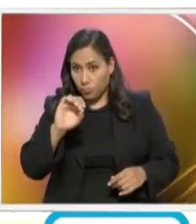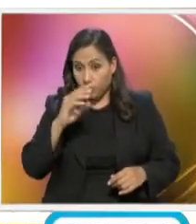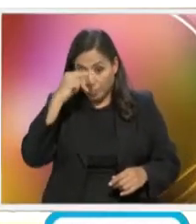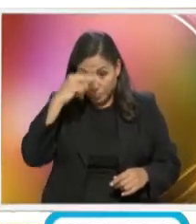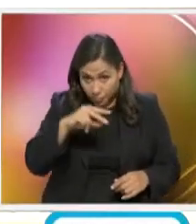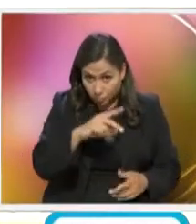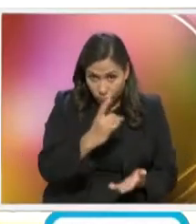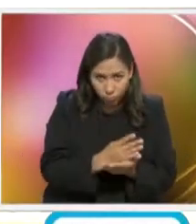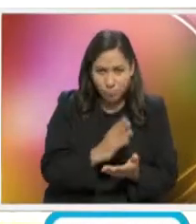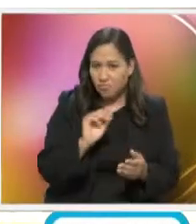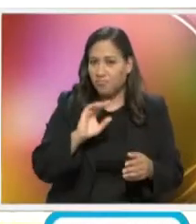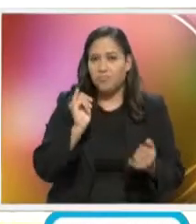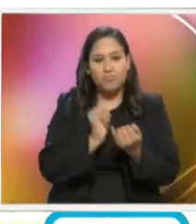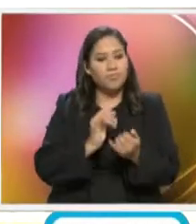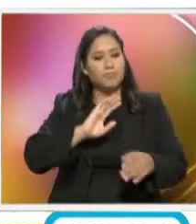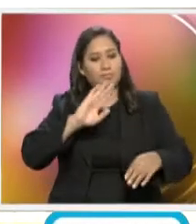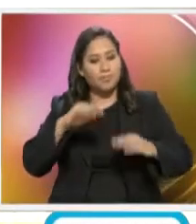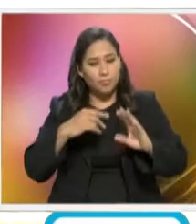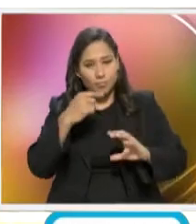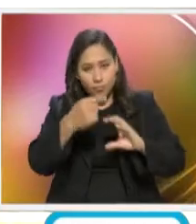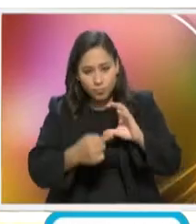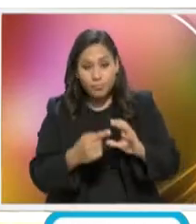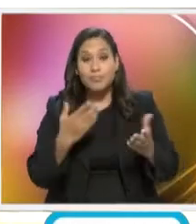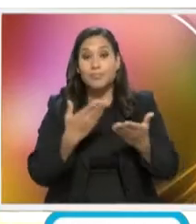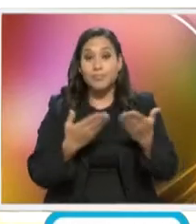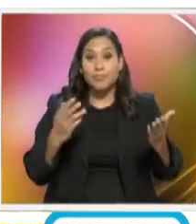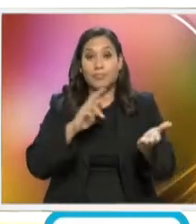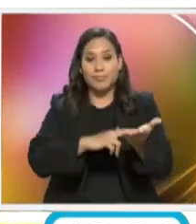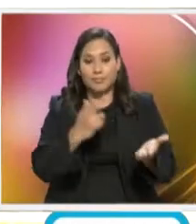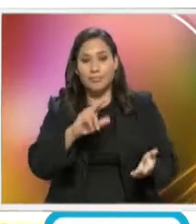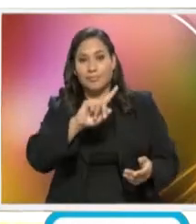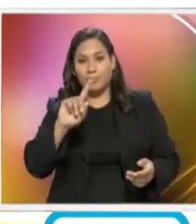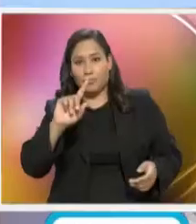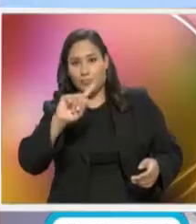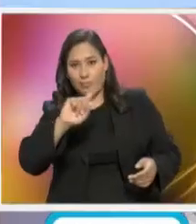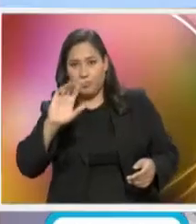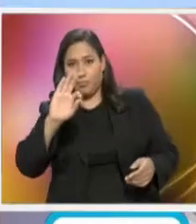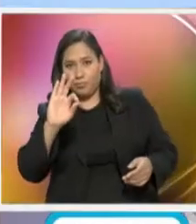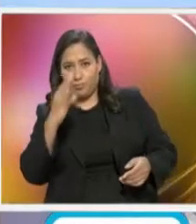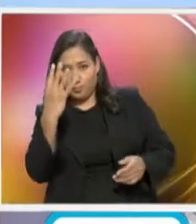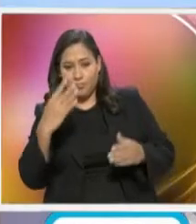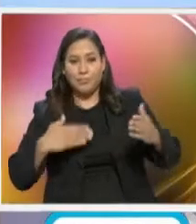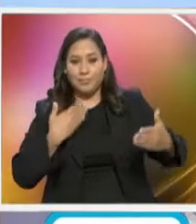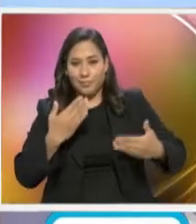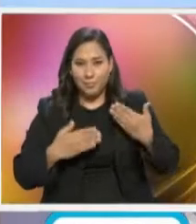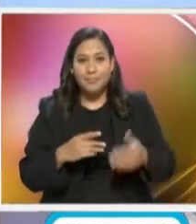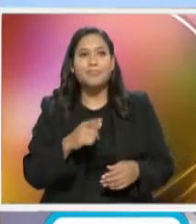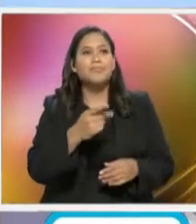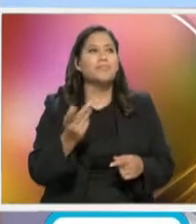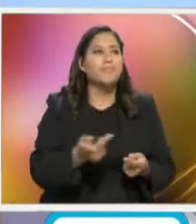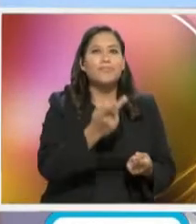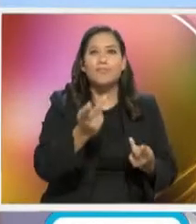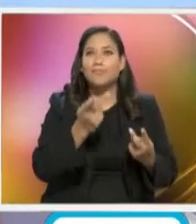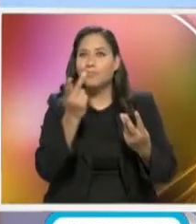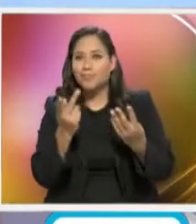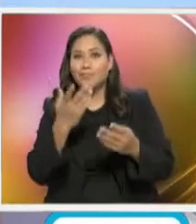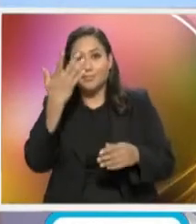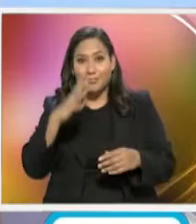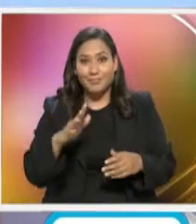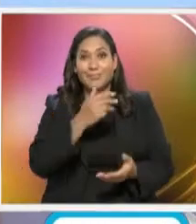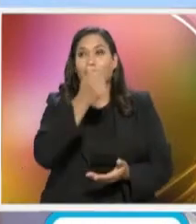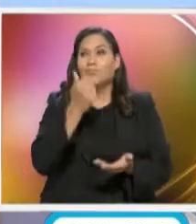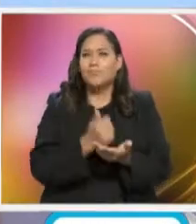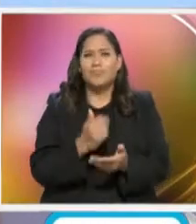mundo. Entonces ahora en Algarabía, en la 144, sacamos un top 10, que es una de nuestras secciones, con las 10